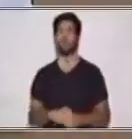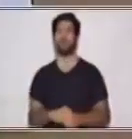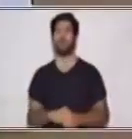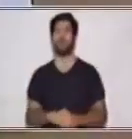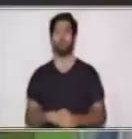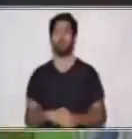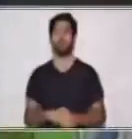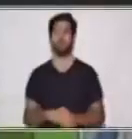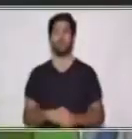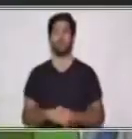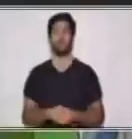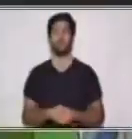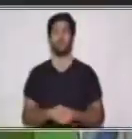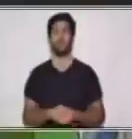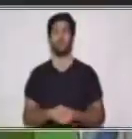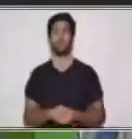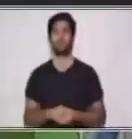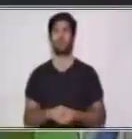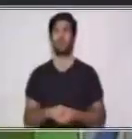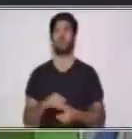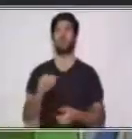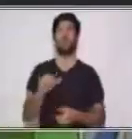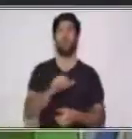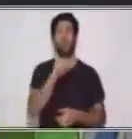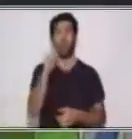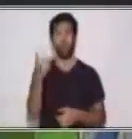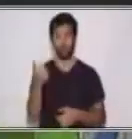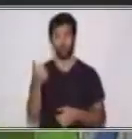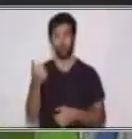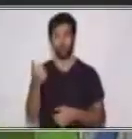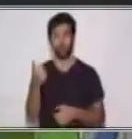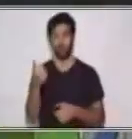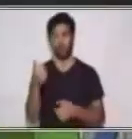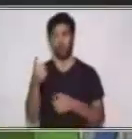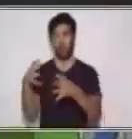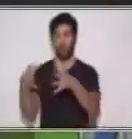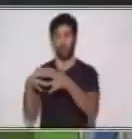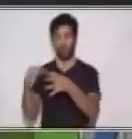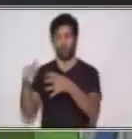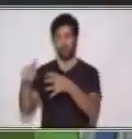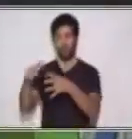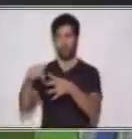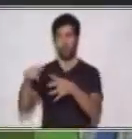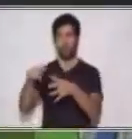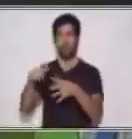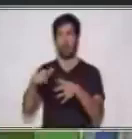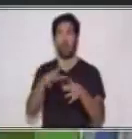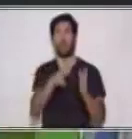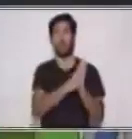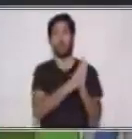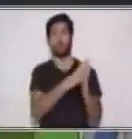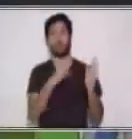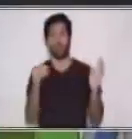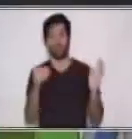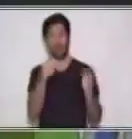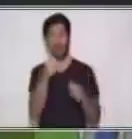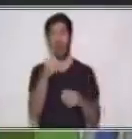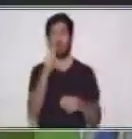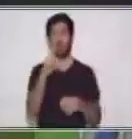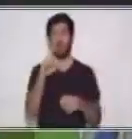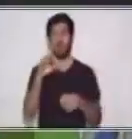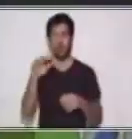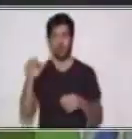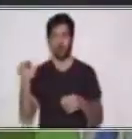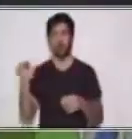las civilizaciones, otra civilización adopta el uso del alfabeto y son los griegos.